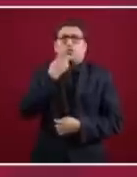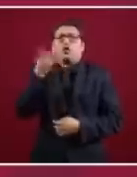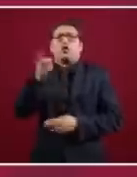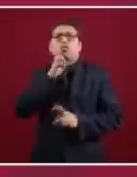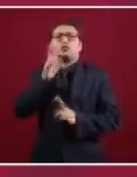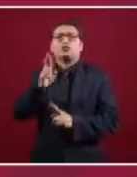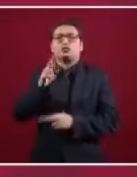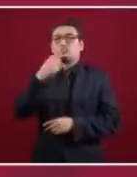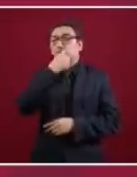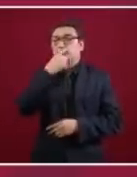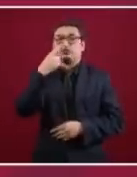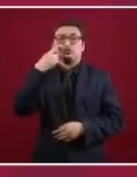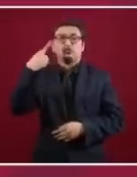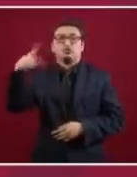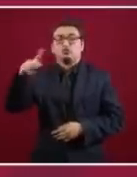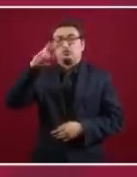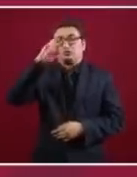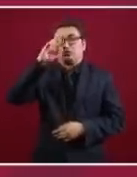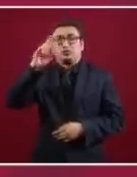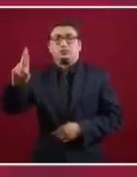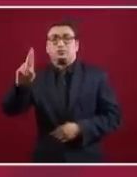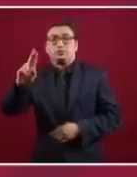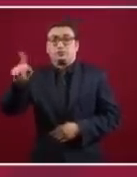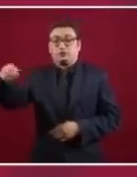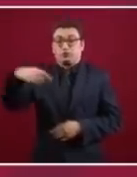vista pero no lo comparto